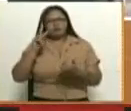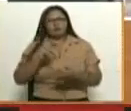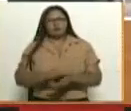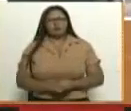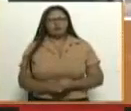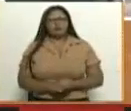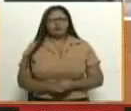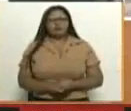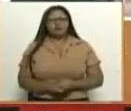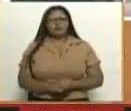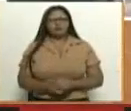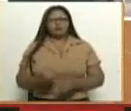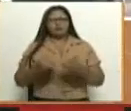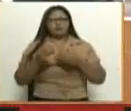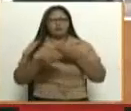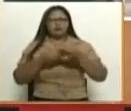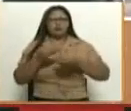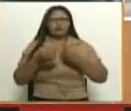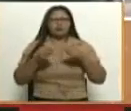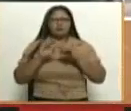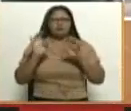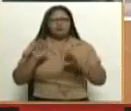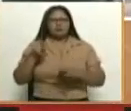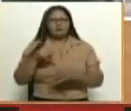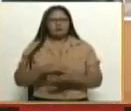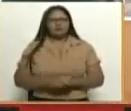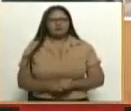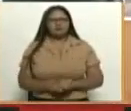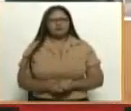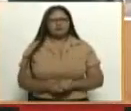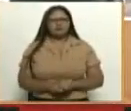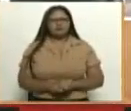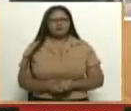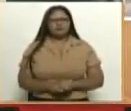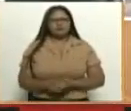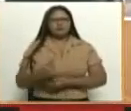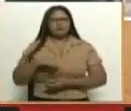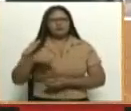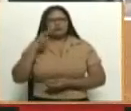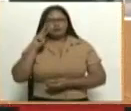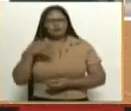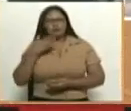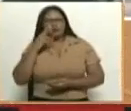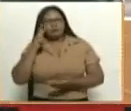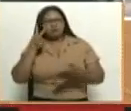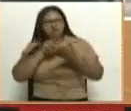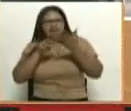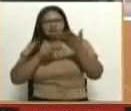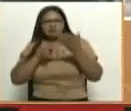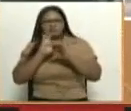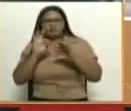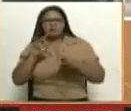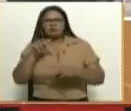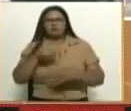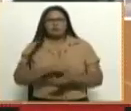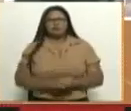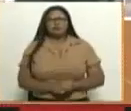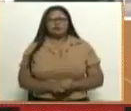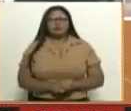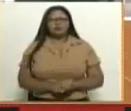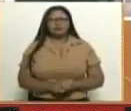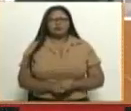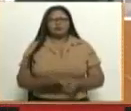ser, ¿no? Yo creo que esa es la forma en la que nosotros debemos leer eso. Por supuesto que él sabe que viene el presidente de Irán, que